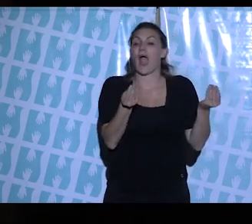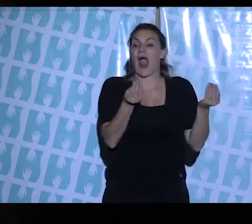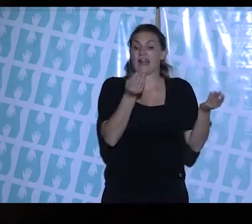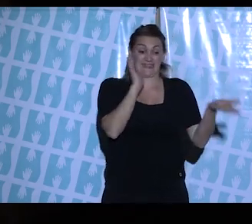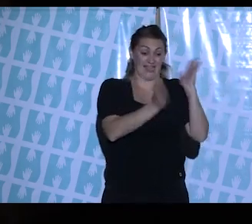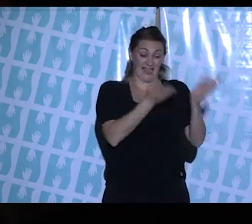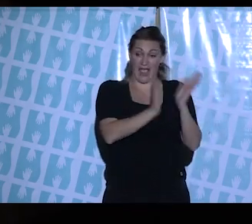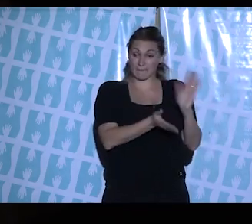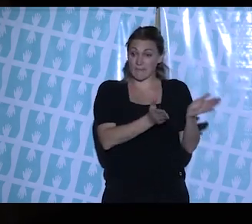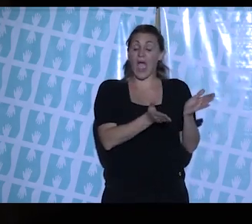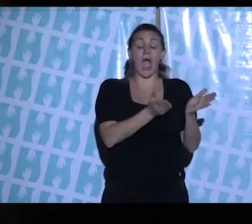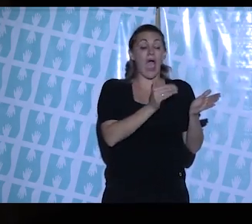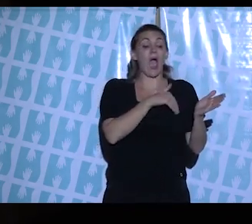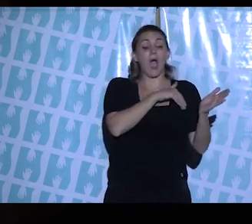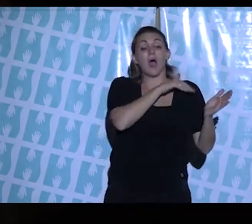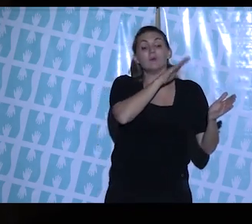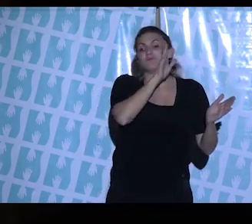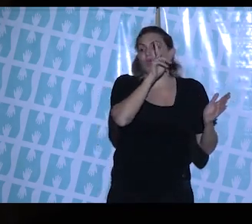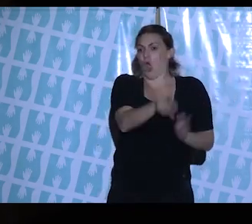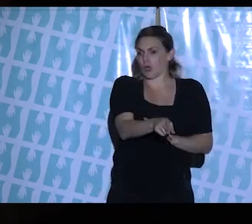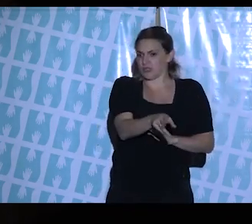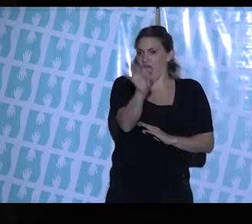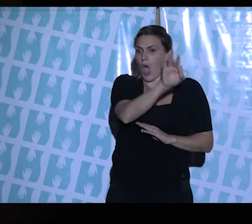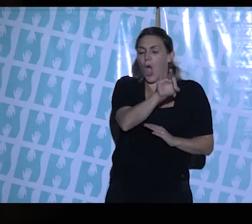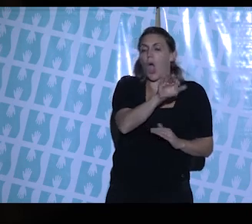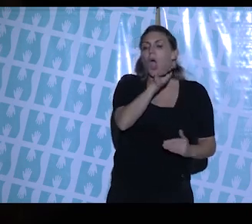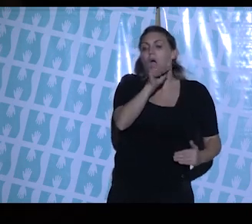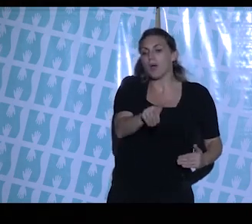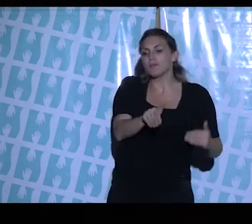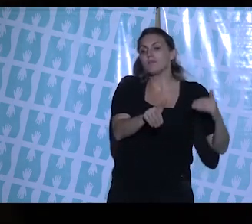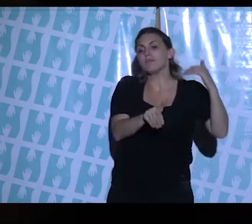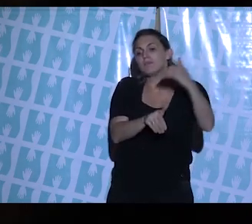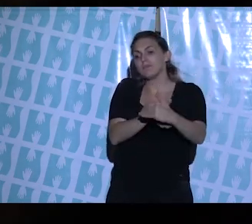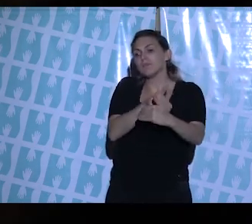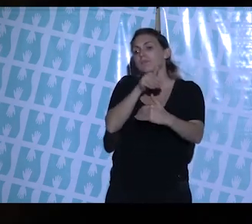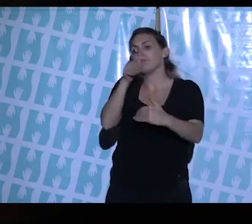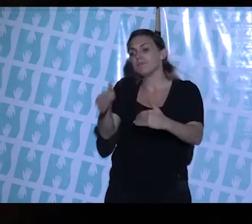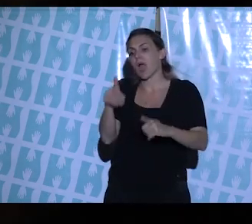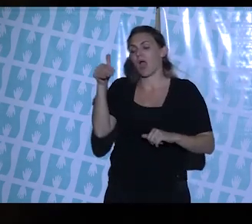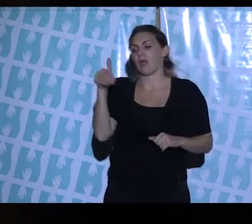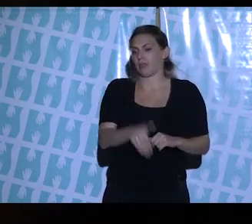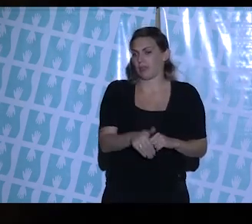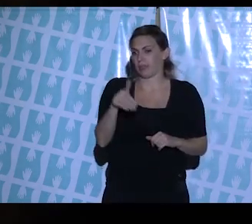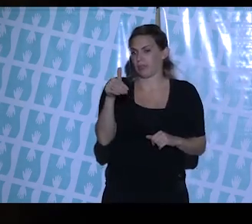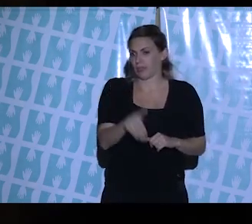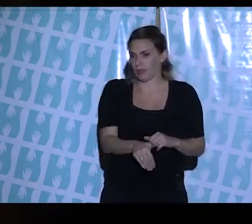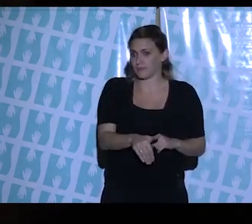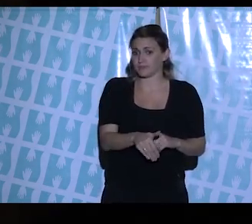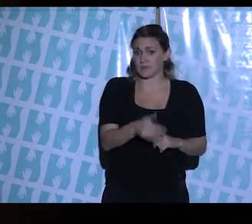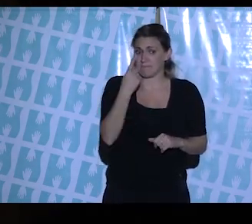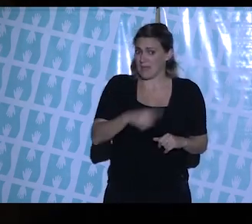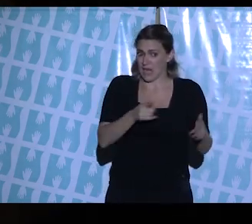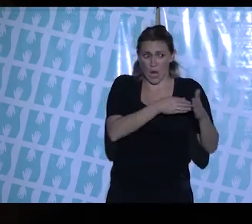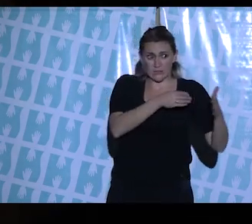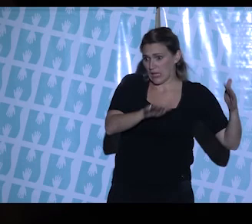es lentificarla o detenerla. Y cuando ya está en un estadio avanzado, lo que voy a